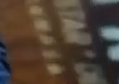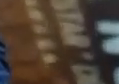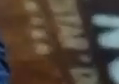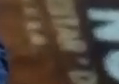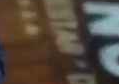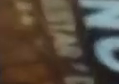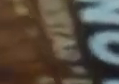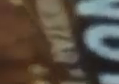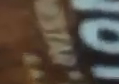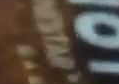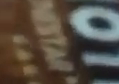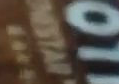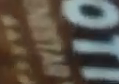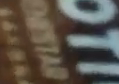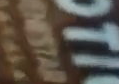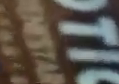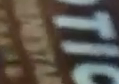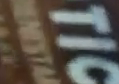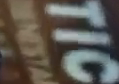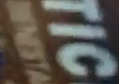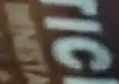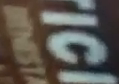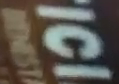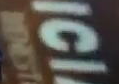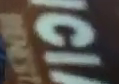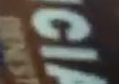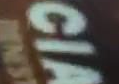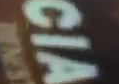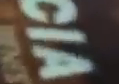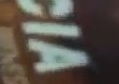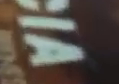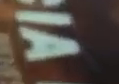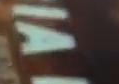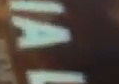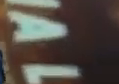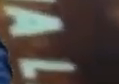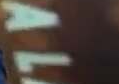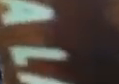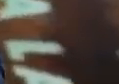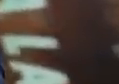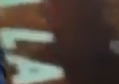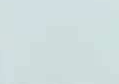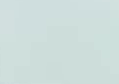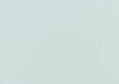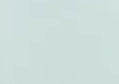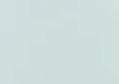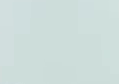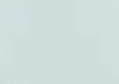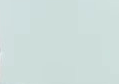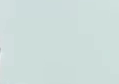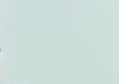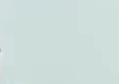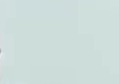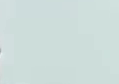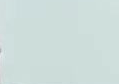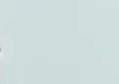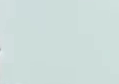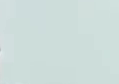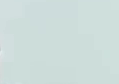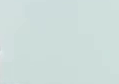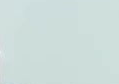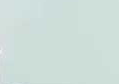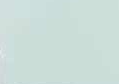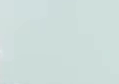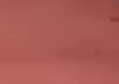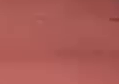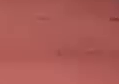Bien, en breve estaremos conectados con la información de último minuto que se está generando sobre esta reunión del Partido Socialista Unido de Venezuela. Un saludo pues